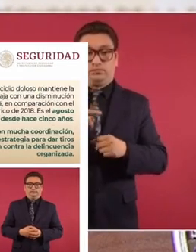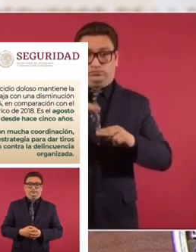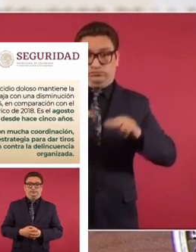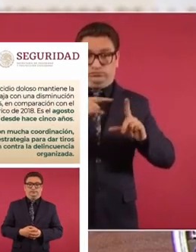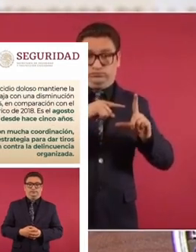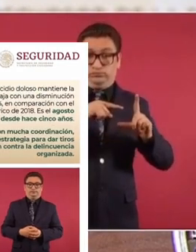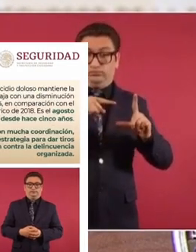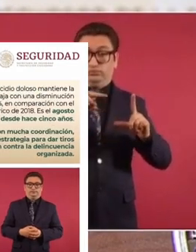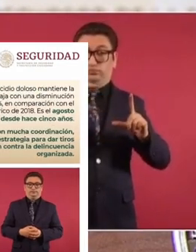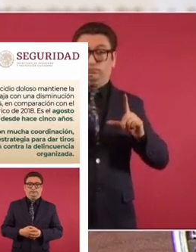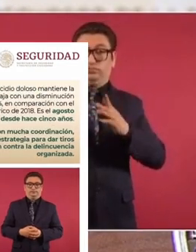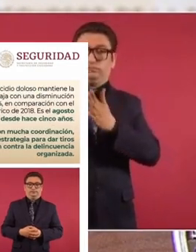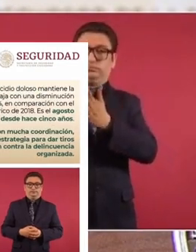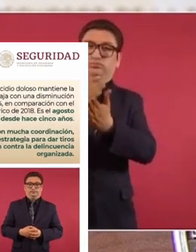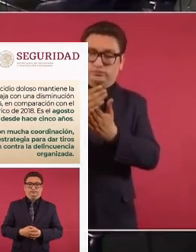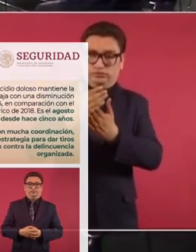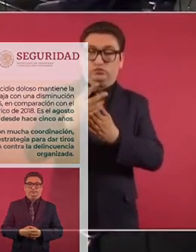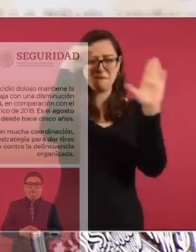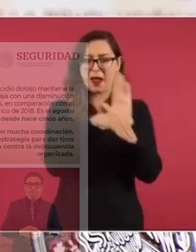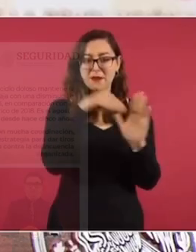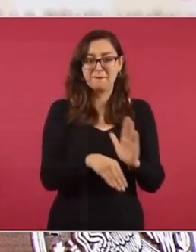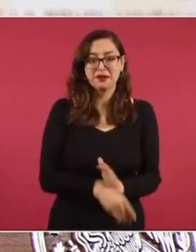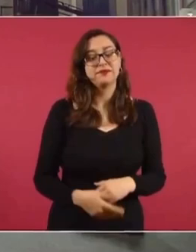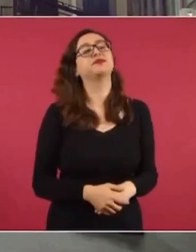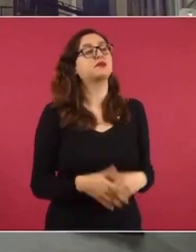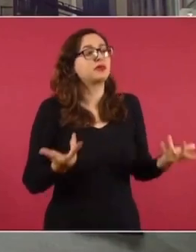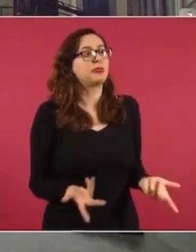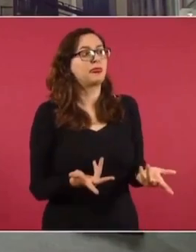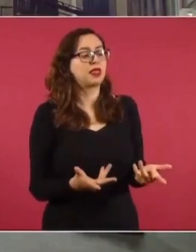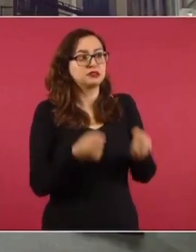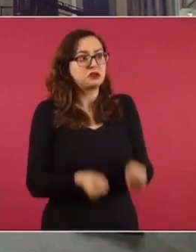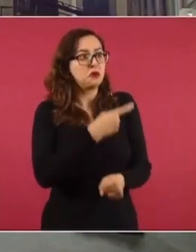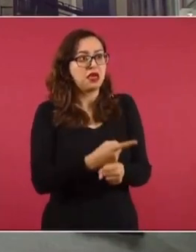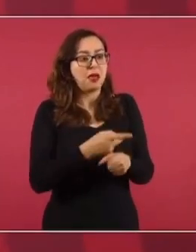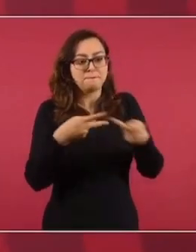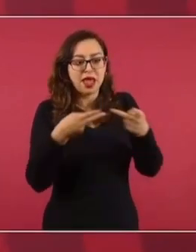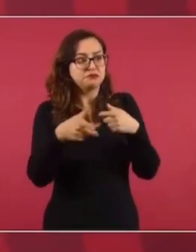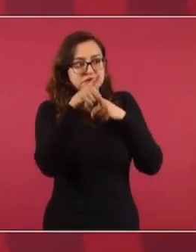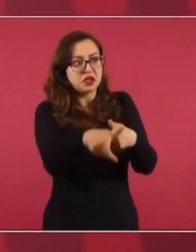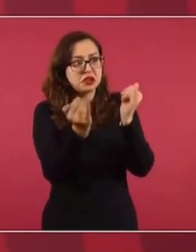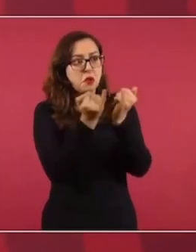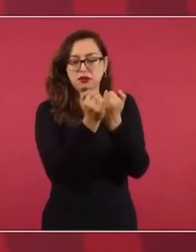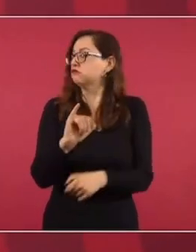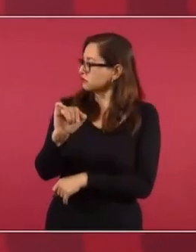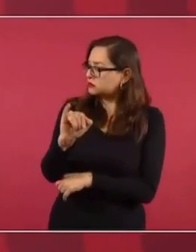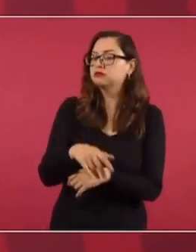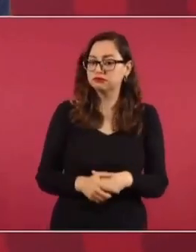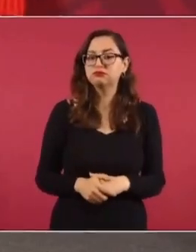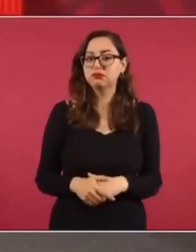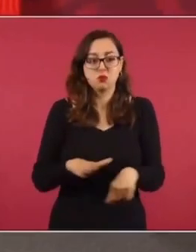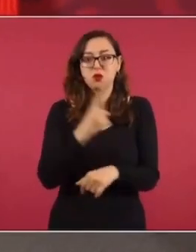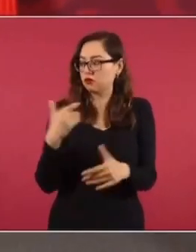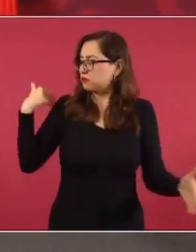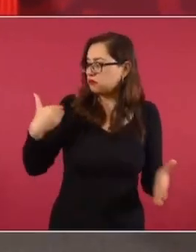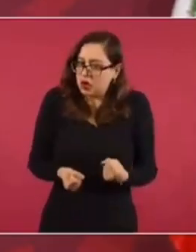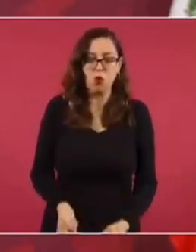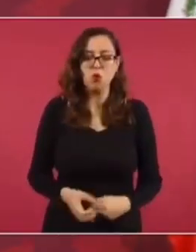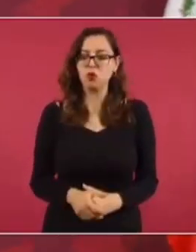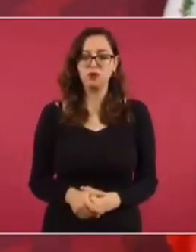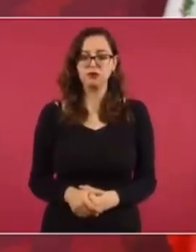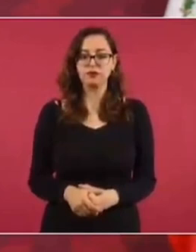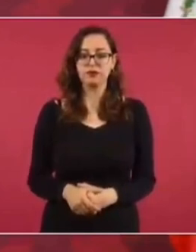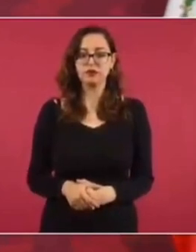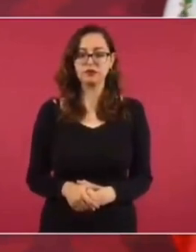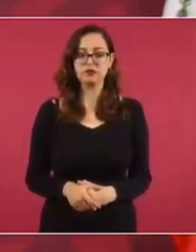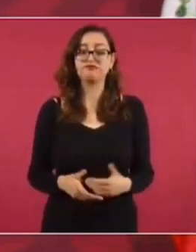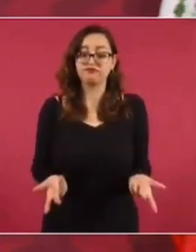la tendencia al alza. 2 años. ¿Entonces un cambio en la estrategia de seguridad? No. Tenemos que seguir con lo mismo porque da resultados. Si